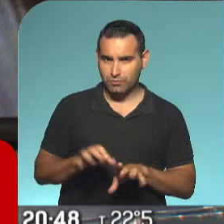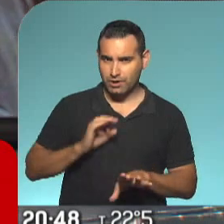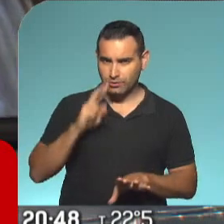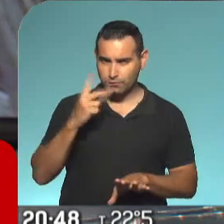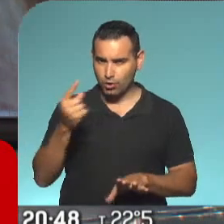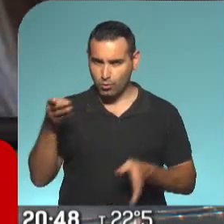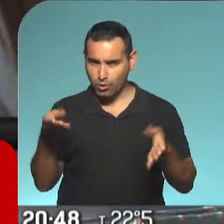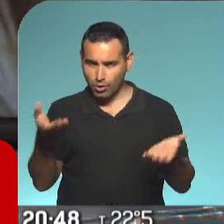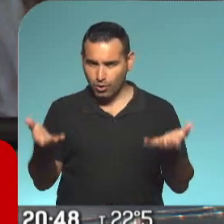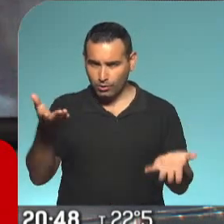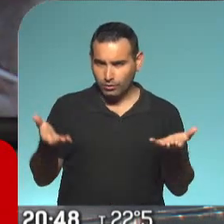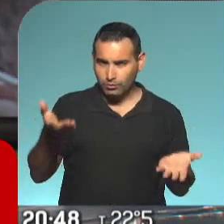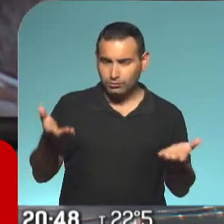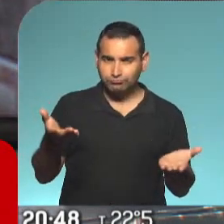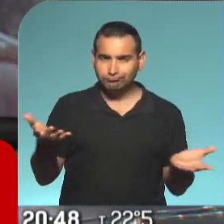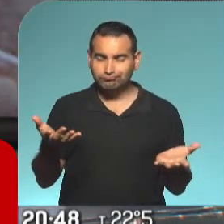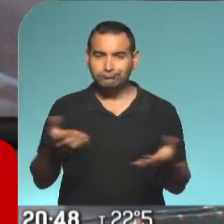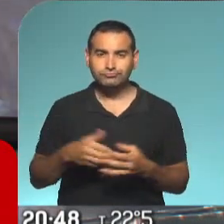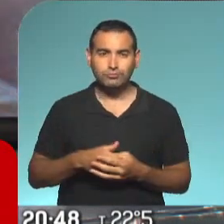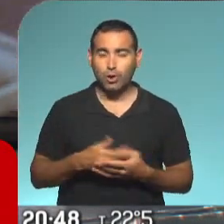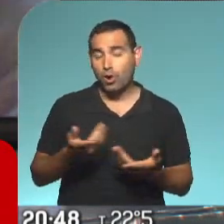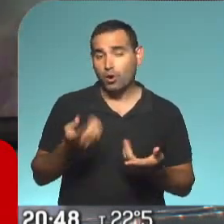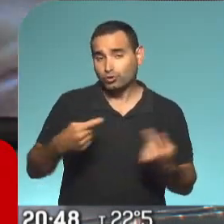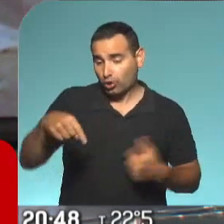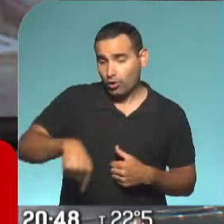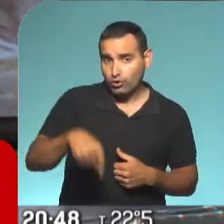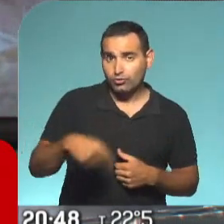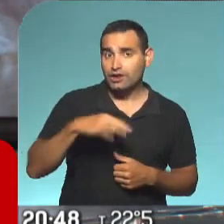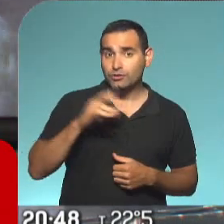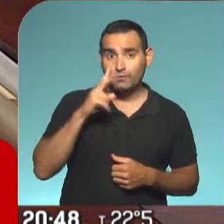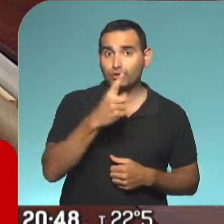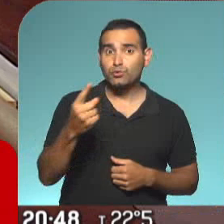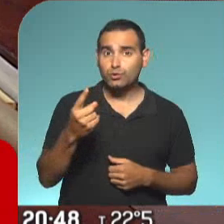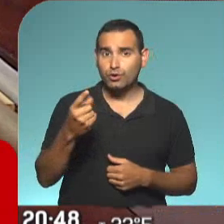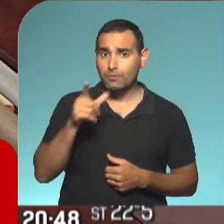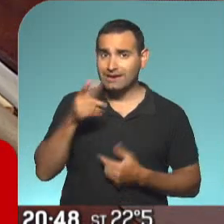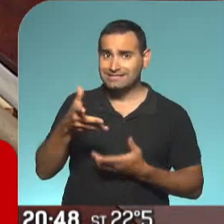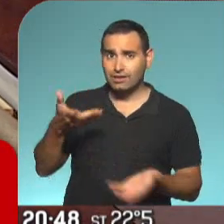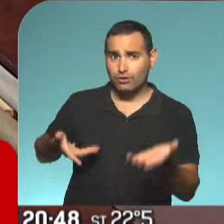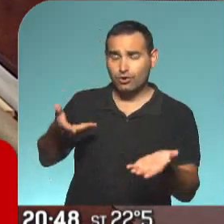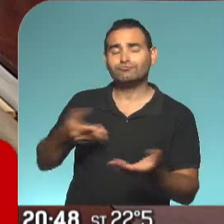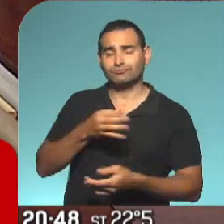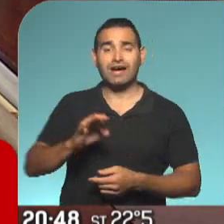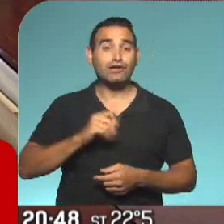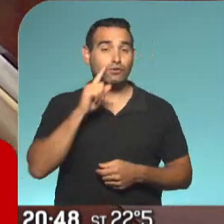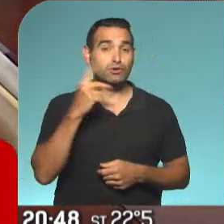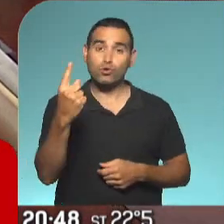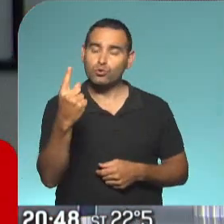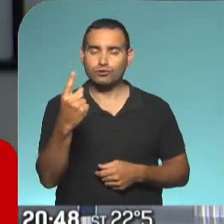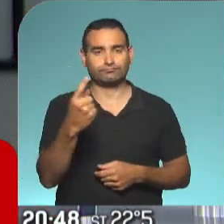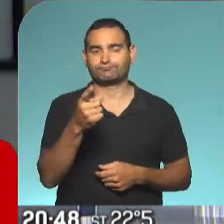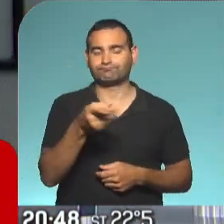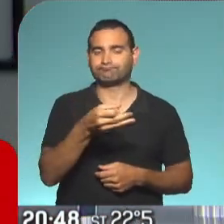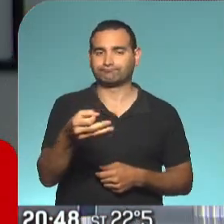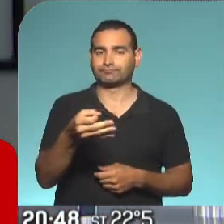la Argentina y con muchas cosas que económicamente están sucediendo hoy, en el 2021 en la Argentina? Sí, a ver, 2001 es un dato